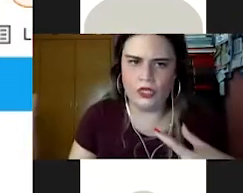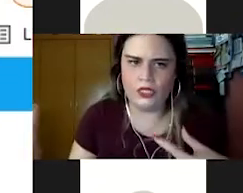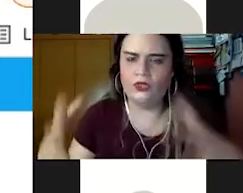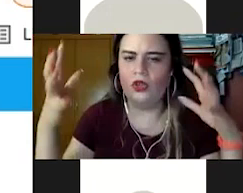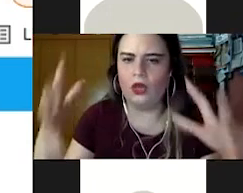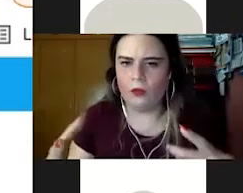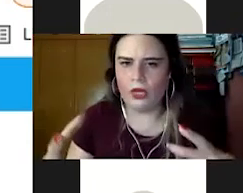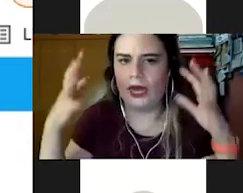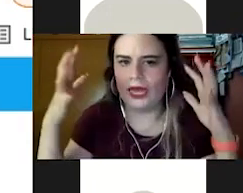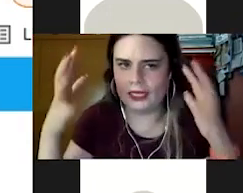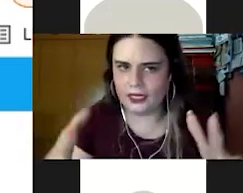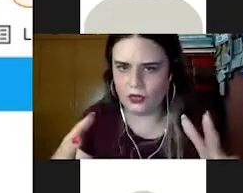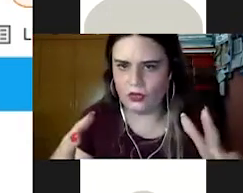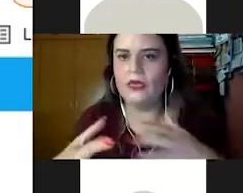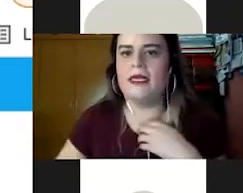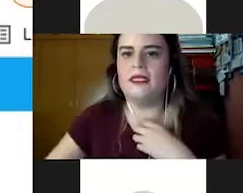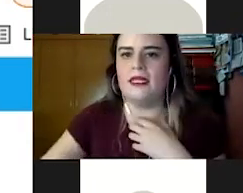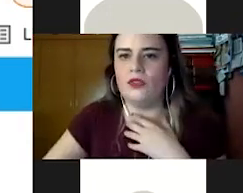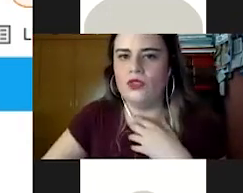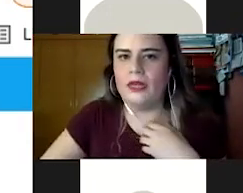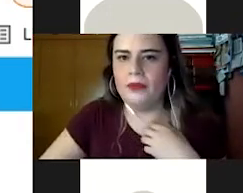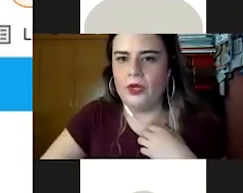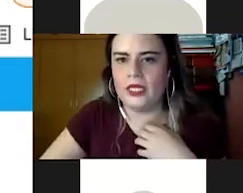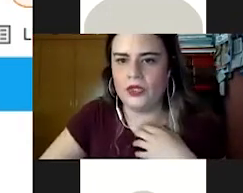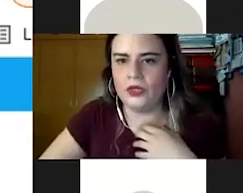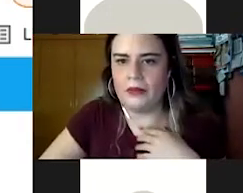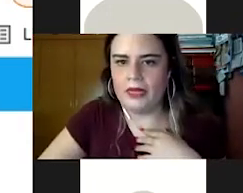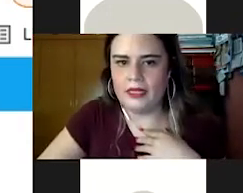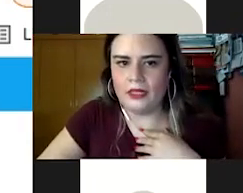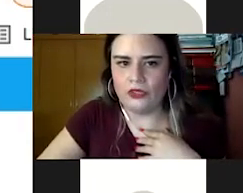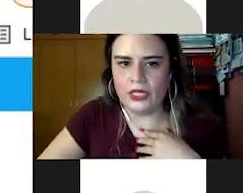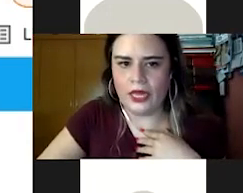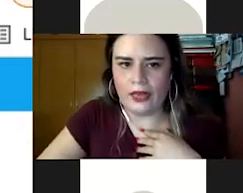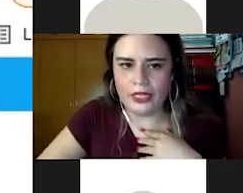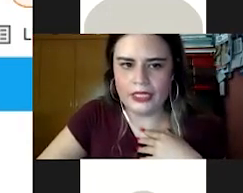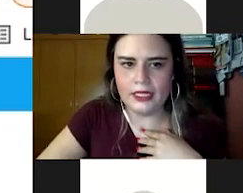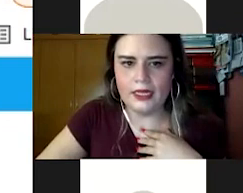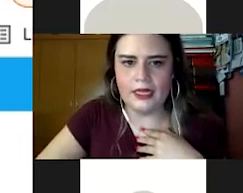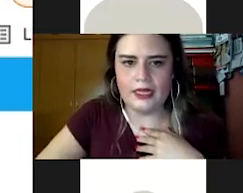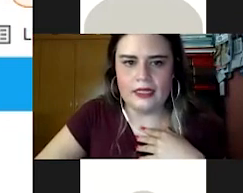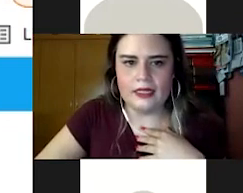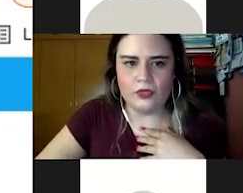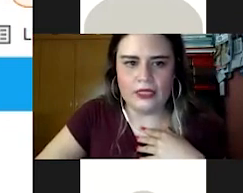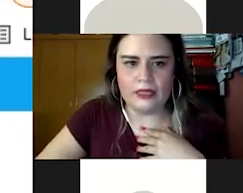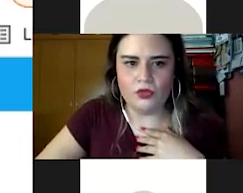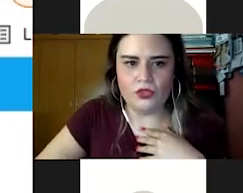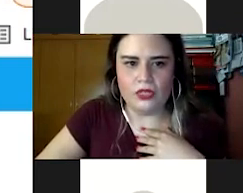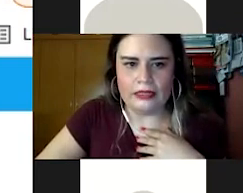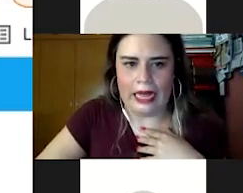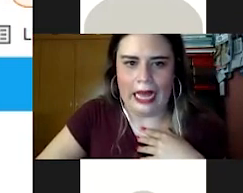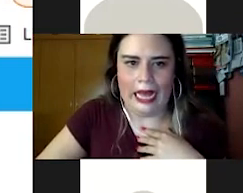con esto? Bueno, existe toda una base de datos de la priorización de metas y los indicadores. No